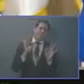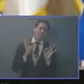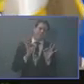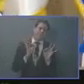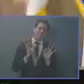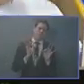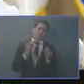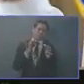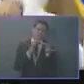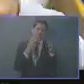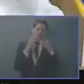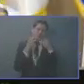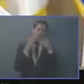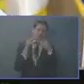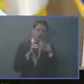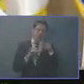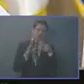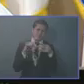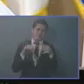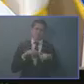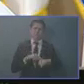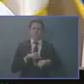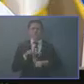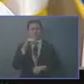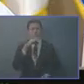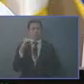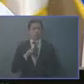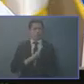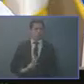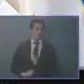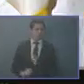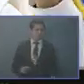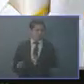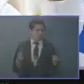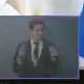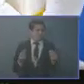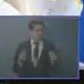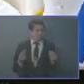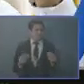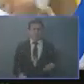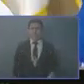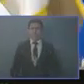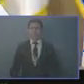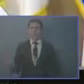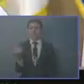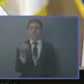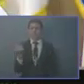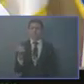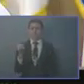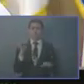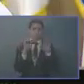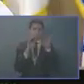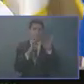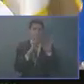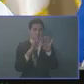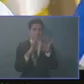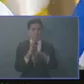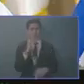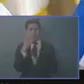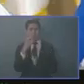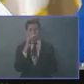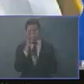Salvador. Eso es lo que está ocurriendo ahorita en nuestro país. Ya no solo en lo del 9 de febrero. Hoy el